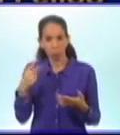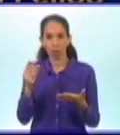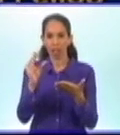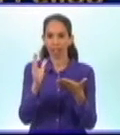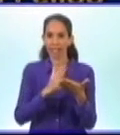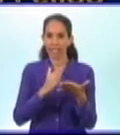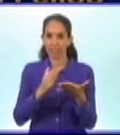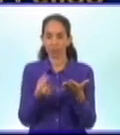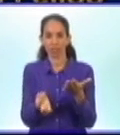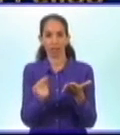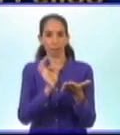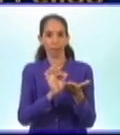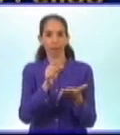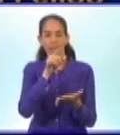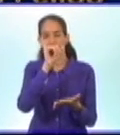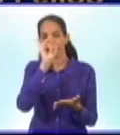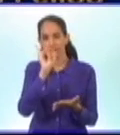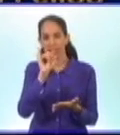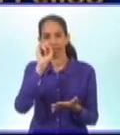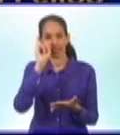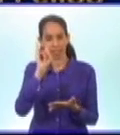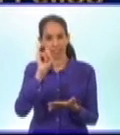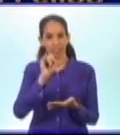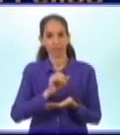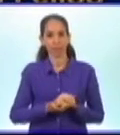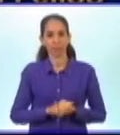la página 76.